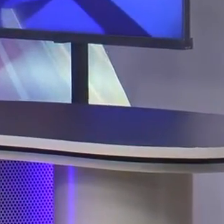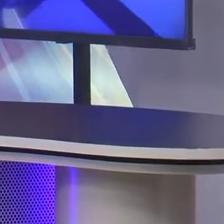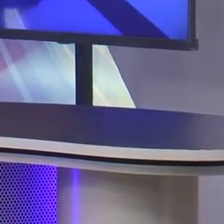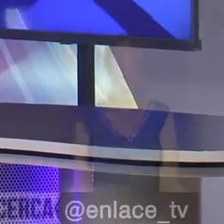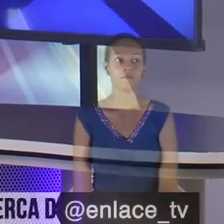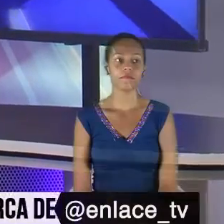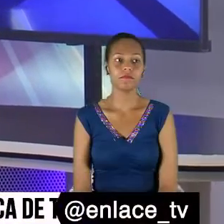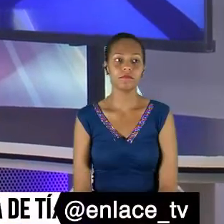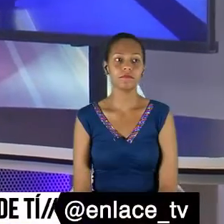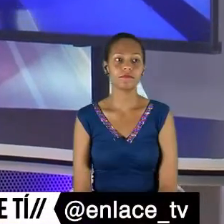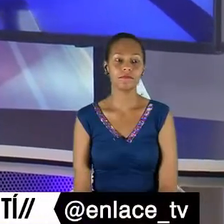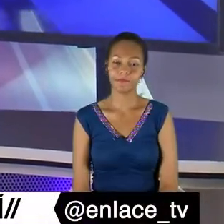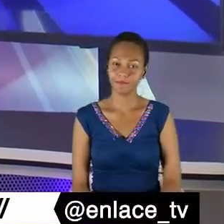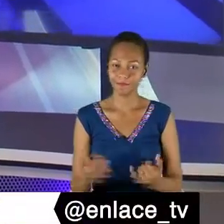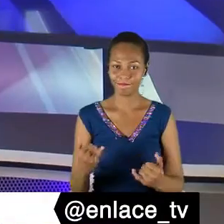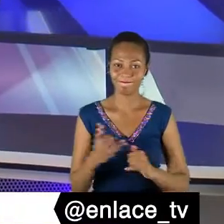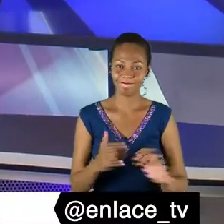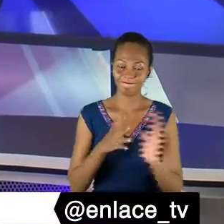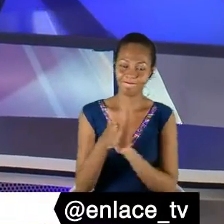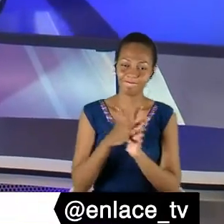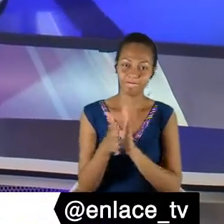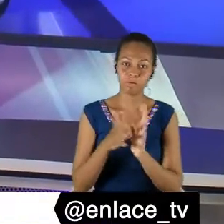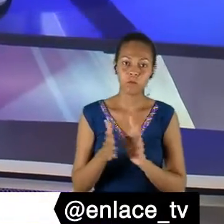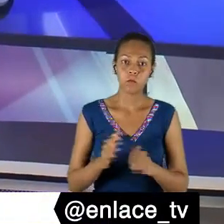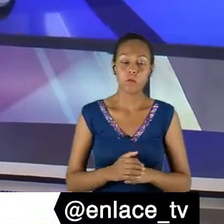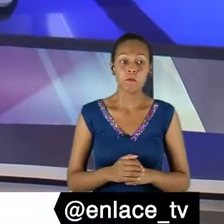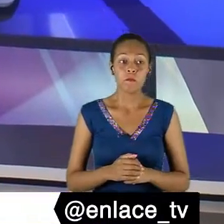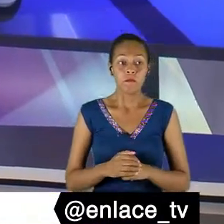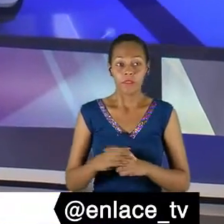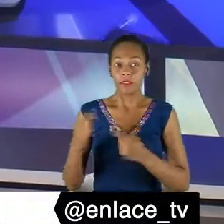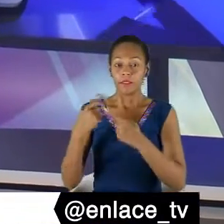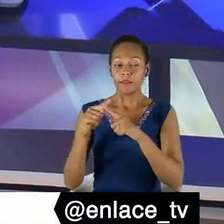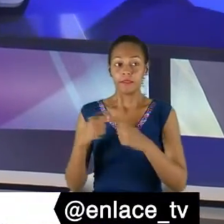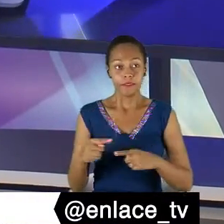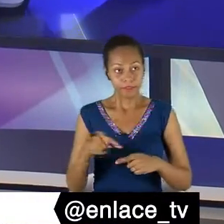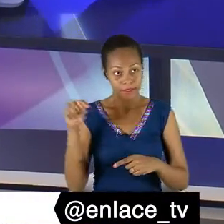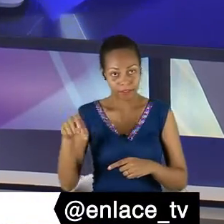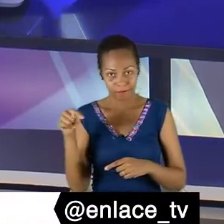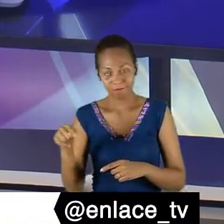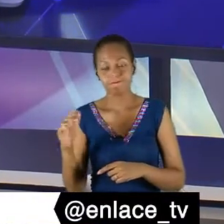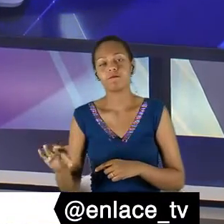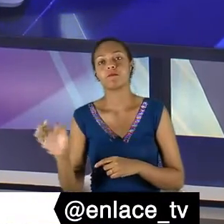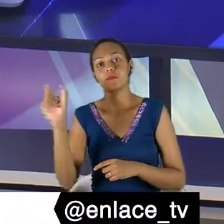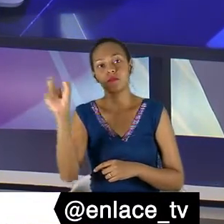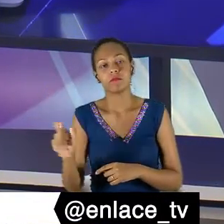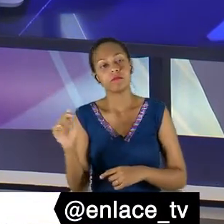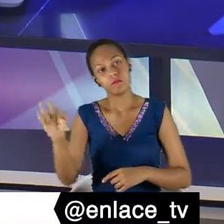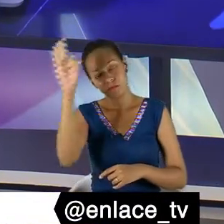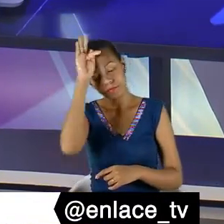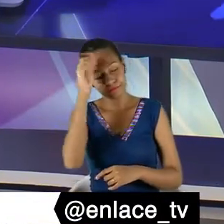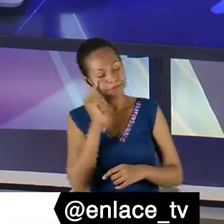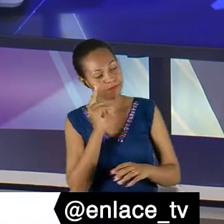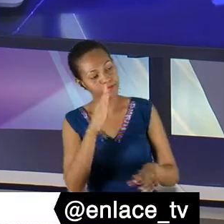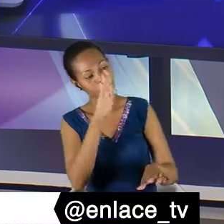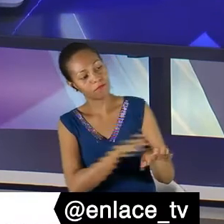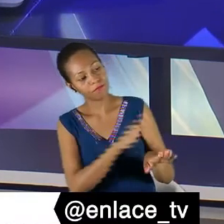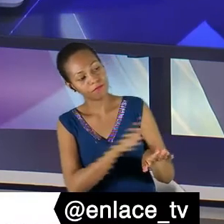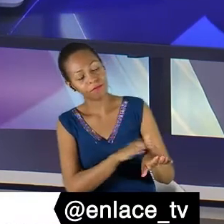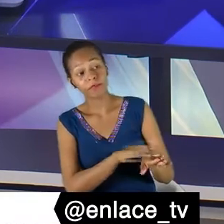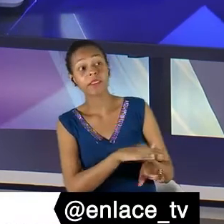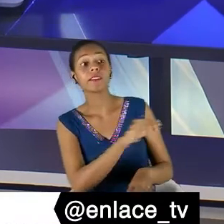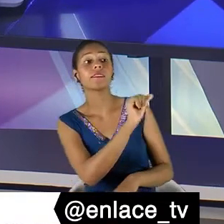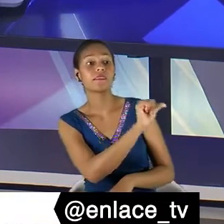Iniciamos con nuestra información. Directivas del Hospital Regional del Magdalena Medio confirmaron el ingreso anoche a este centro asistencial de dos mujeres